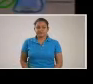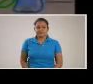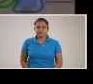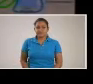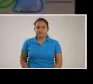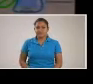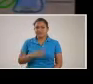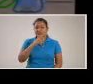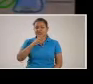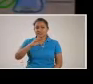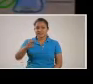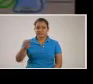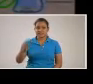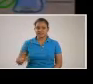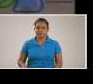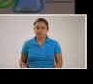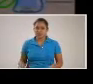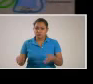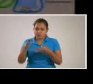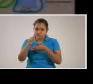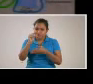es la península de Crimea.